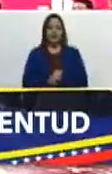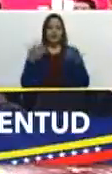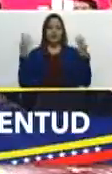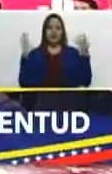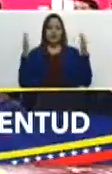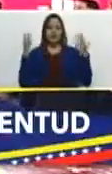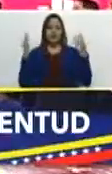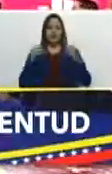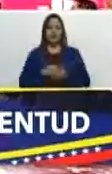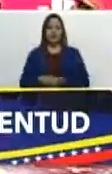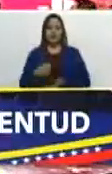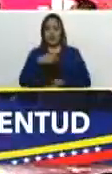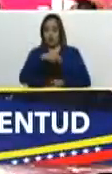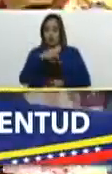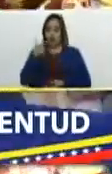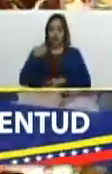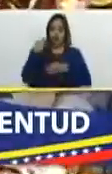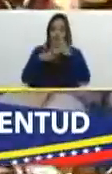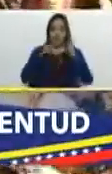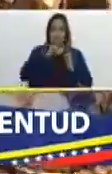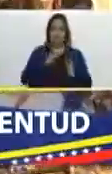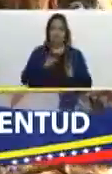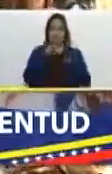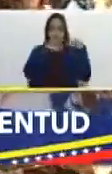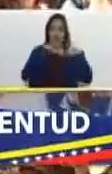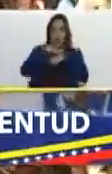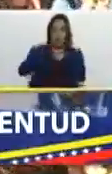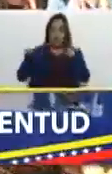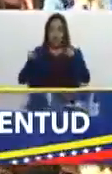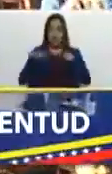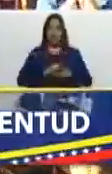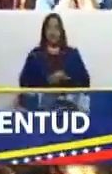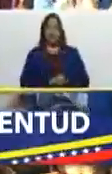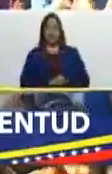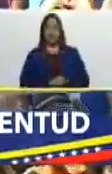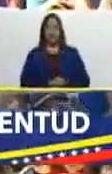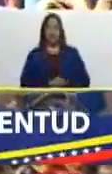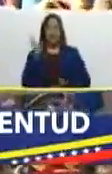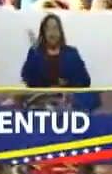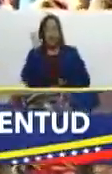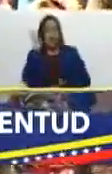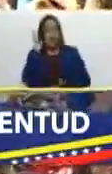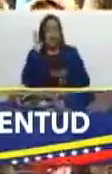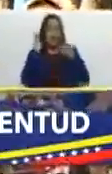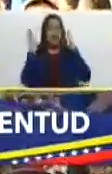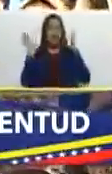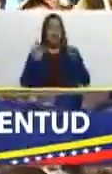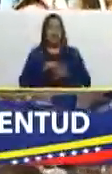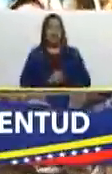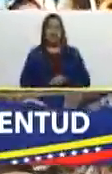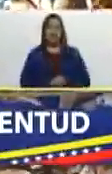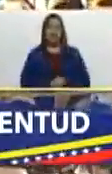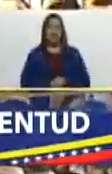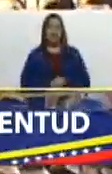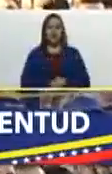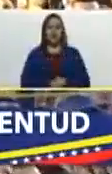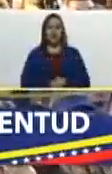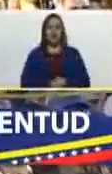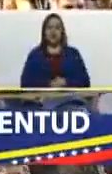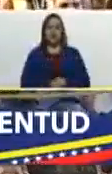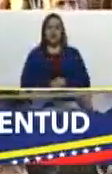A quienes encargué la realización. ¡Ajá, ajá, ajá, ajá! ¡Oído, oído, oído! Me